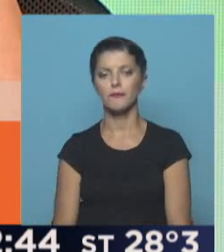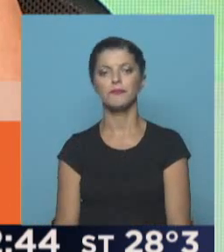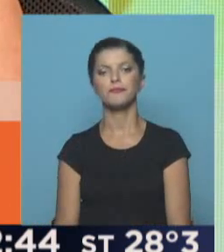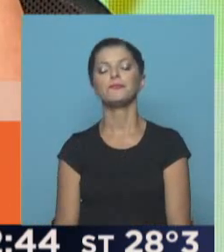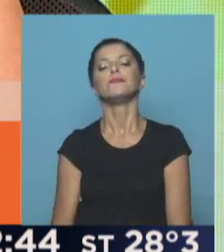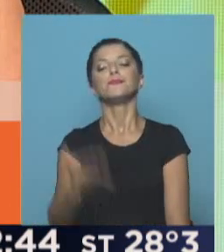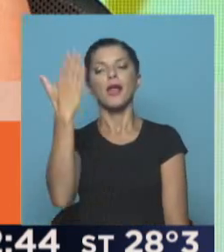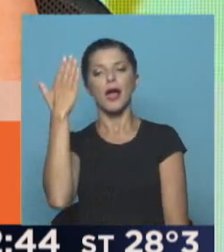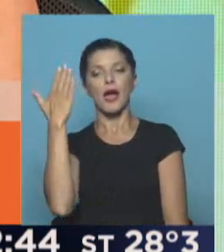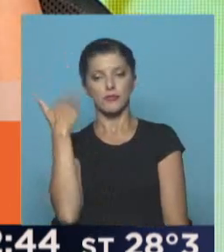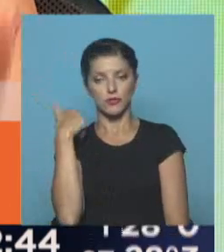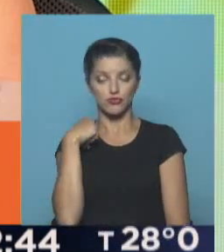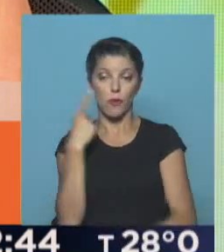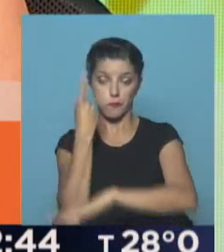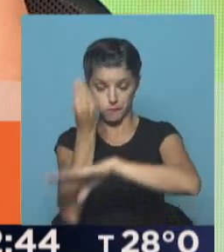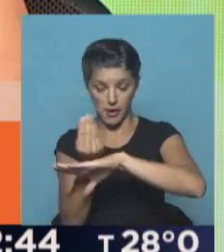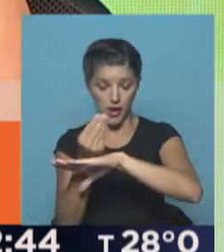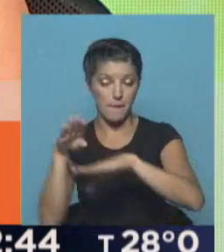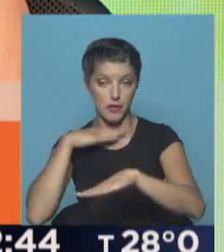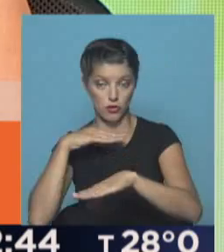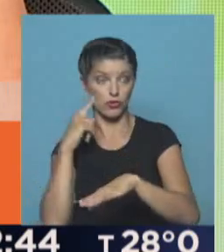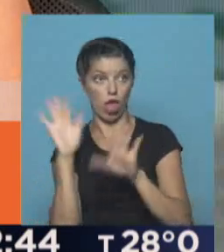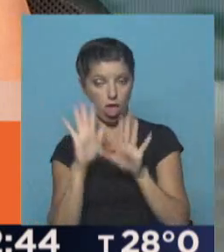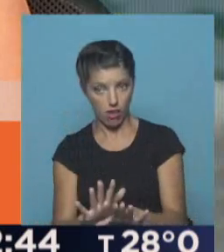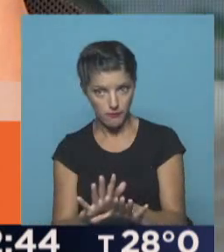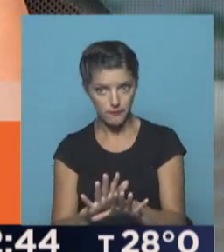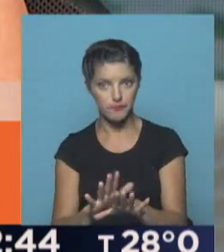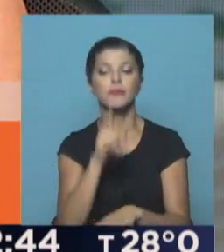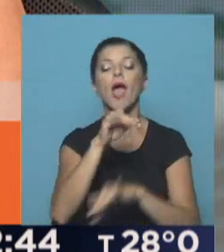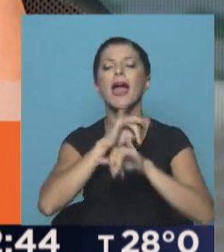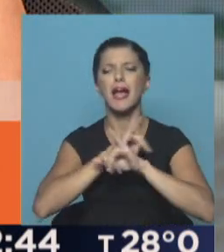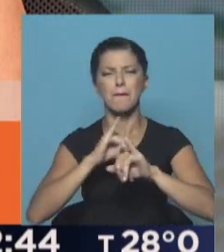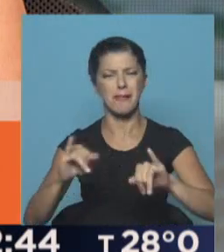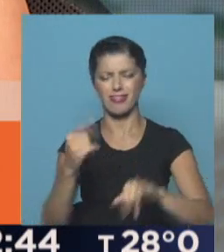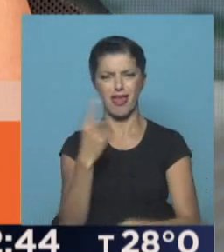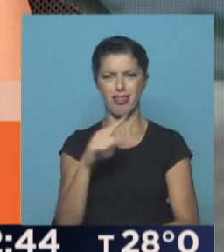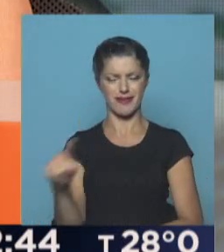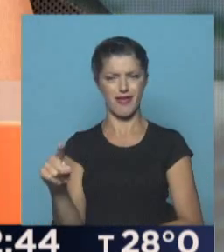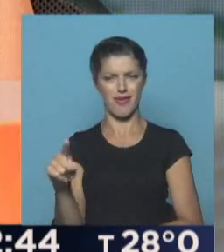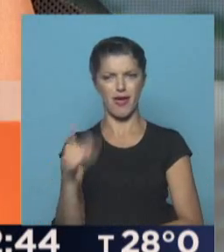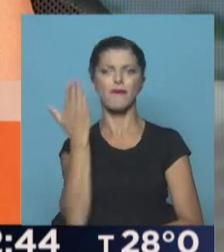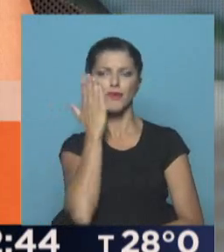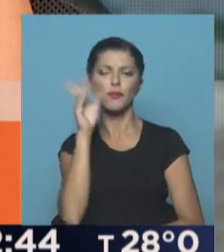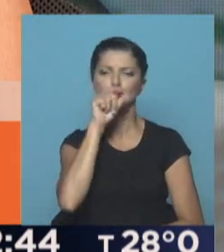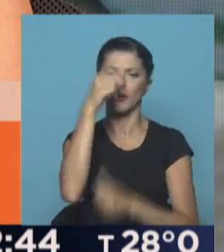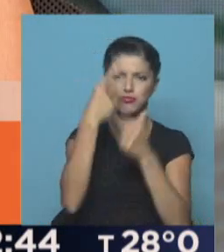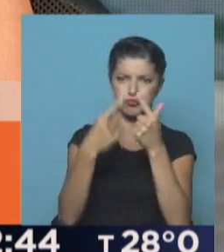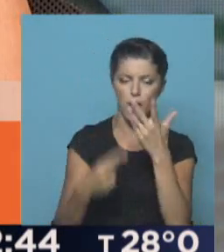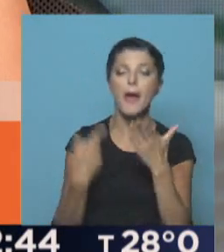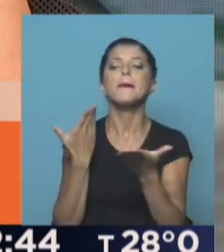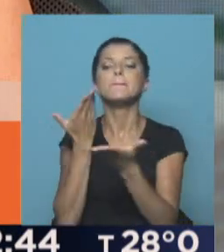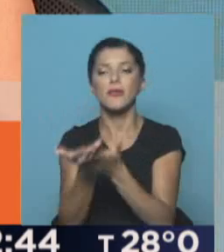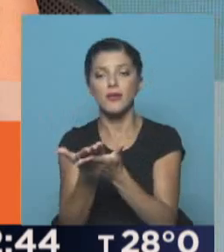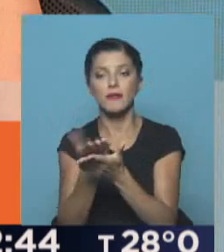en México y me sorprendió a mí, nos sorprendió a todos, una campaña extraña en las redes sociales convocando a postular a Carlos